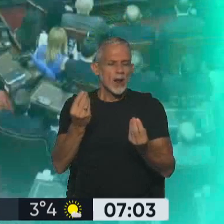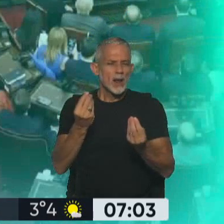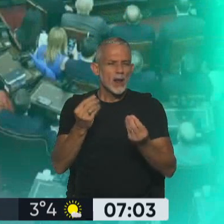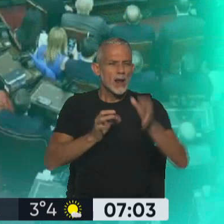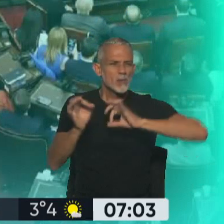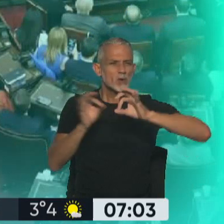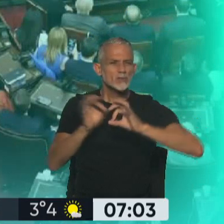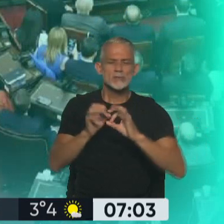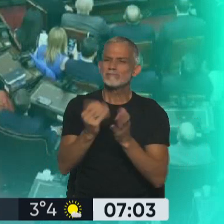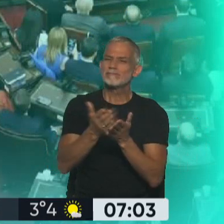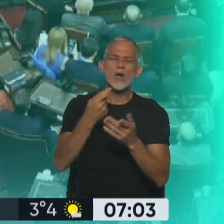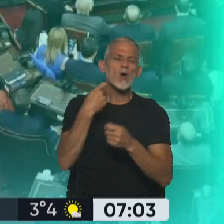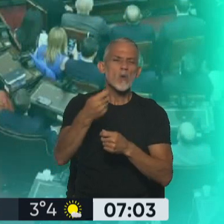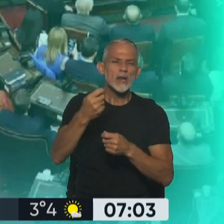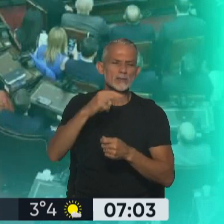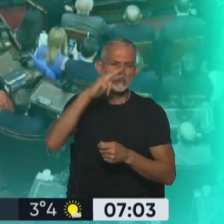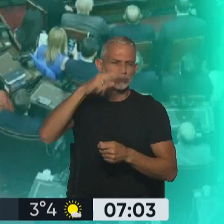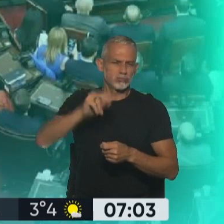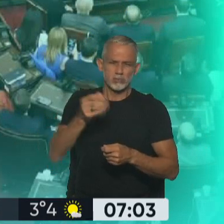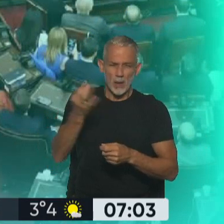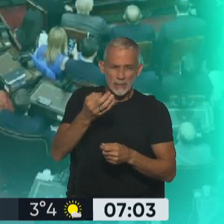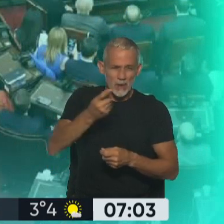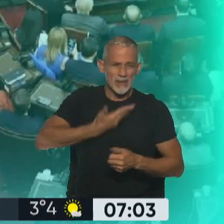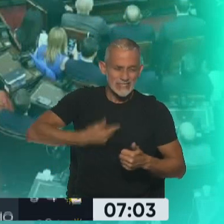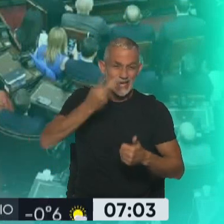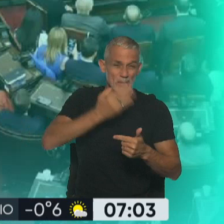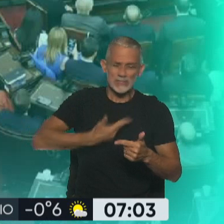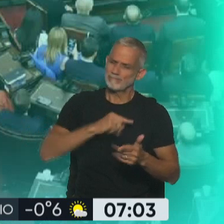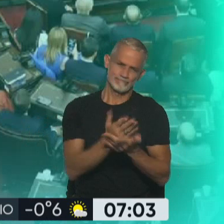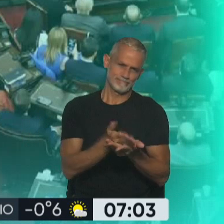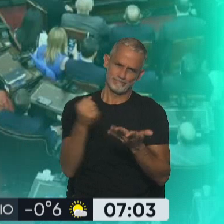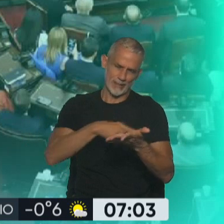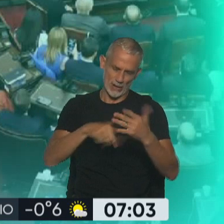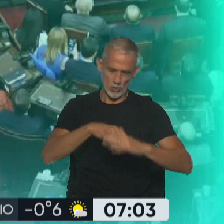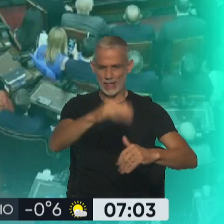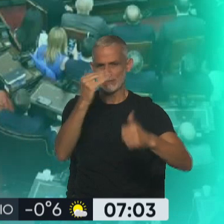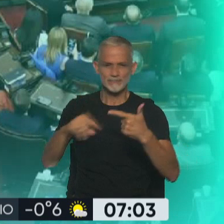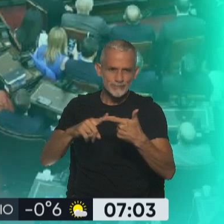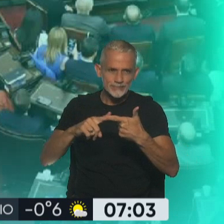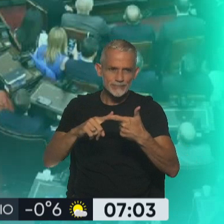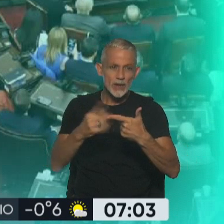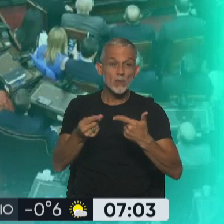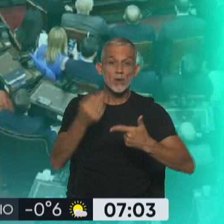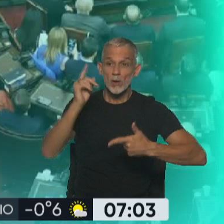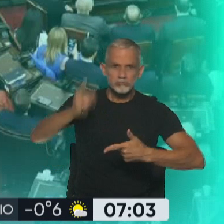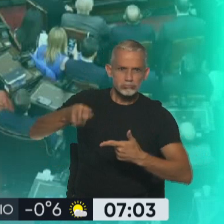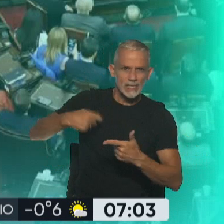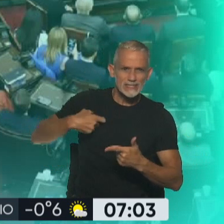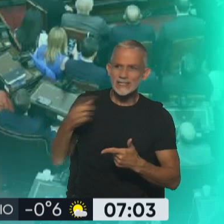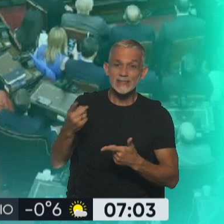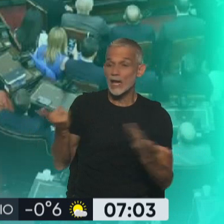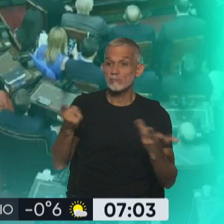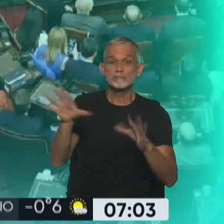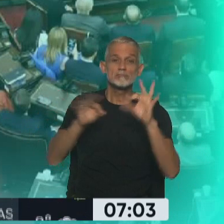con eliminar las jubilaciones de privilegio para presidente y vicepresidente. Otro de los puntos centrales es obligar a los sindicatos a elegir a